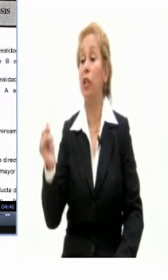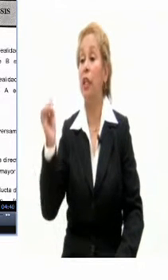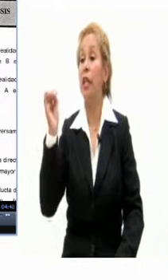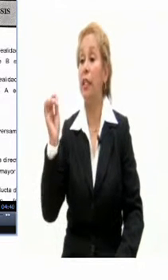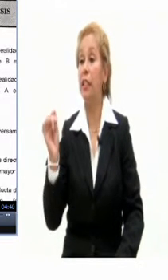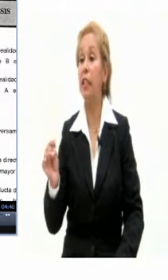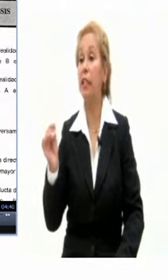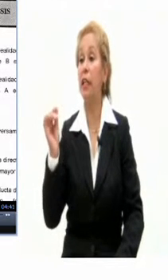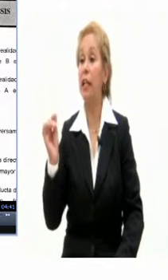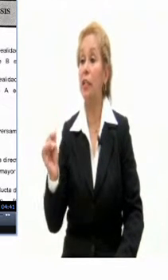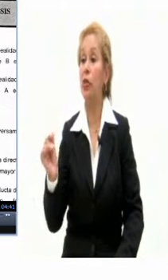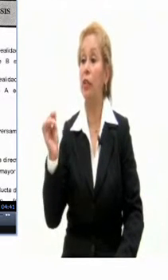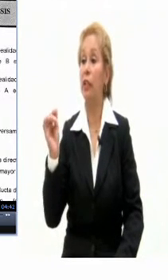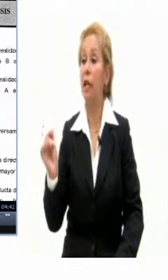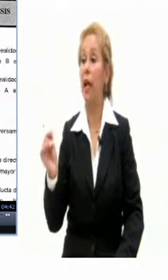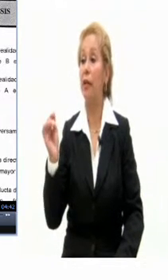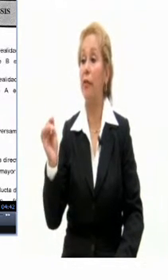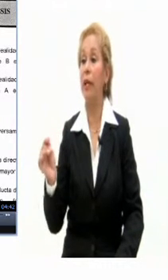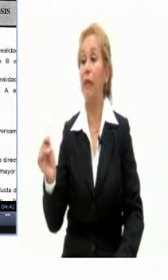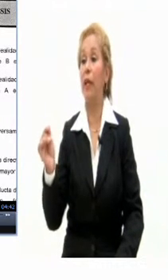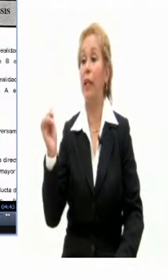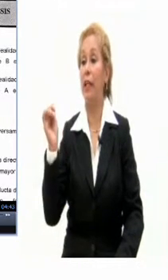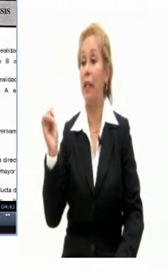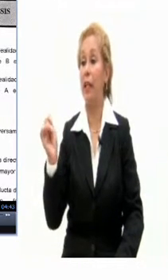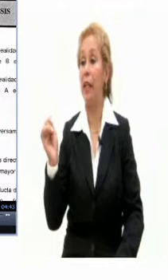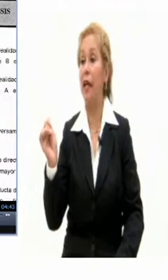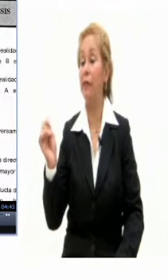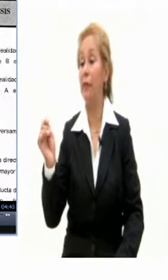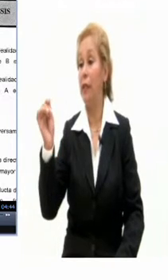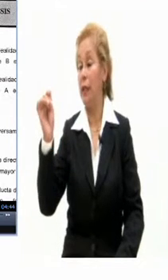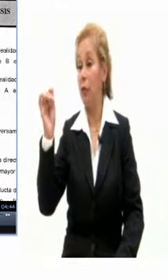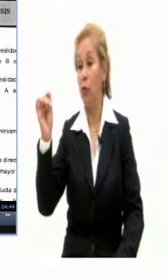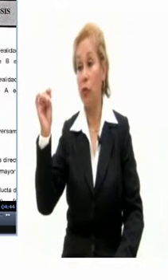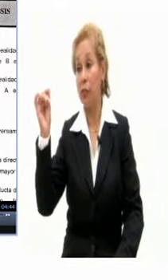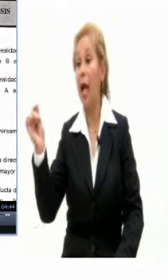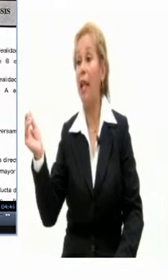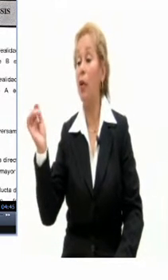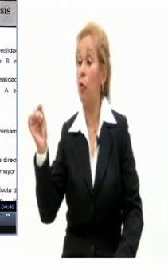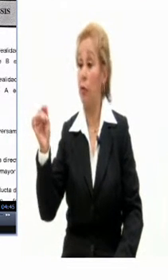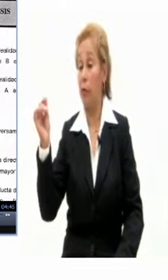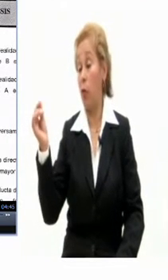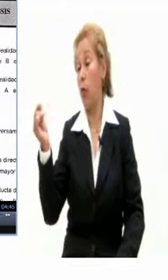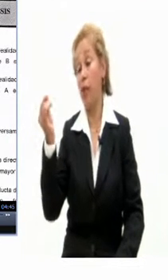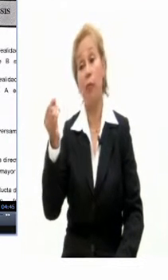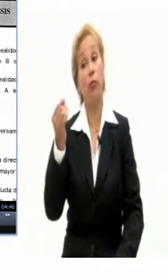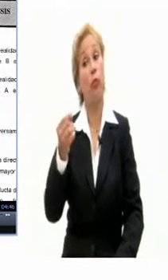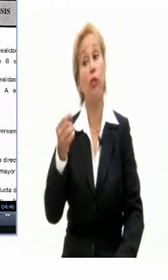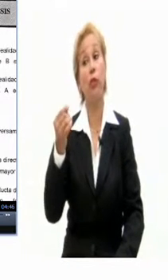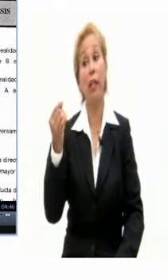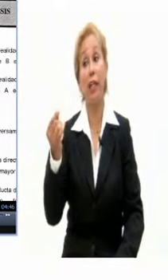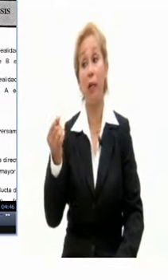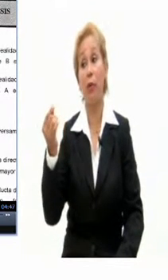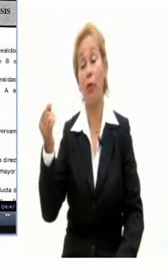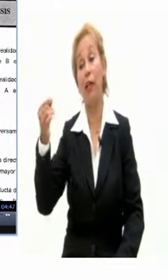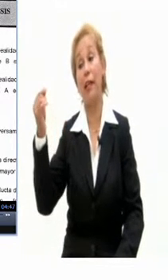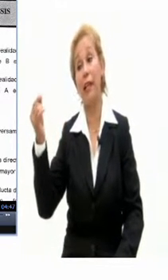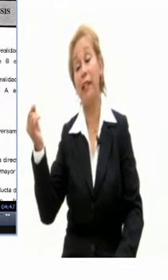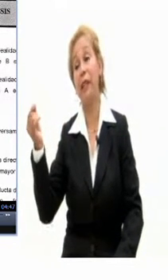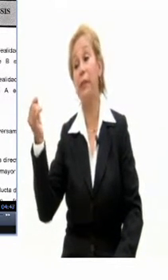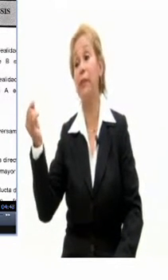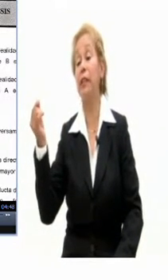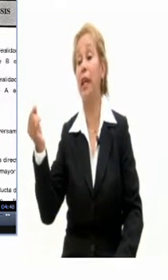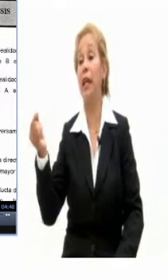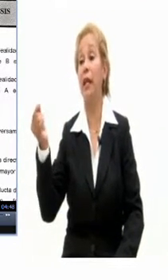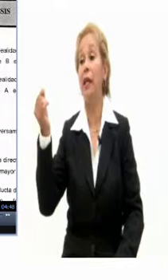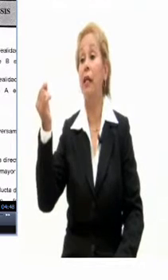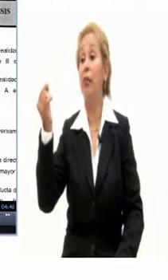nosotros decimos, existe relación entre A y B en la realidad, ¿no? Tal, como ya hemos puesto en el ejemplo, ¿no? La